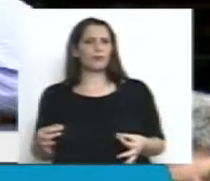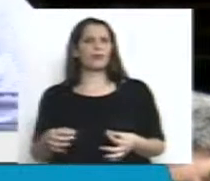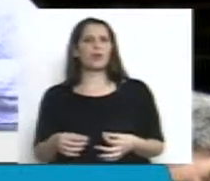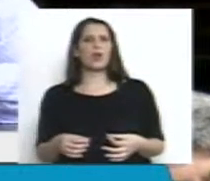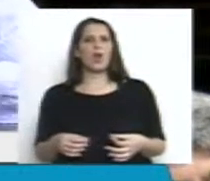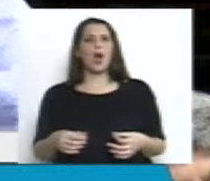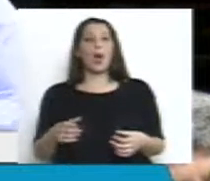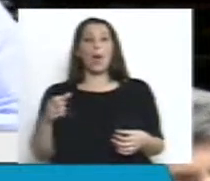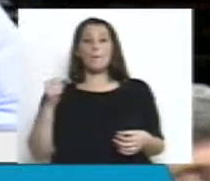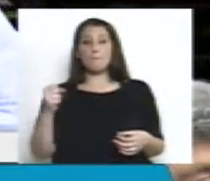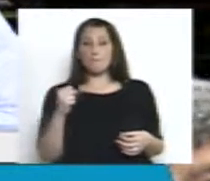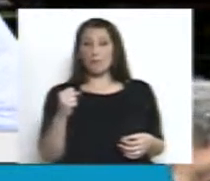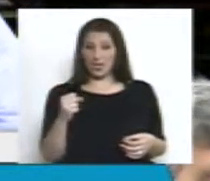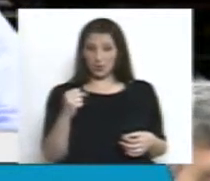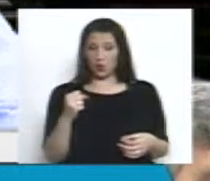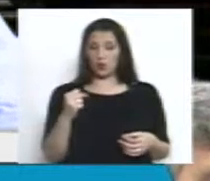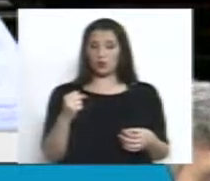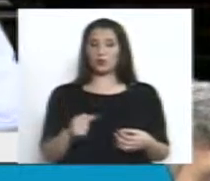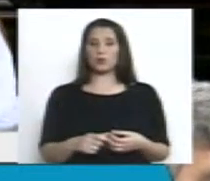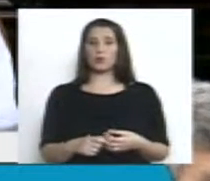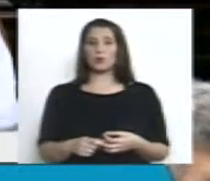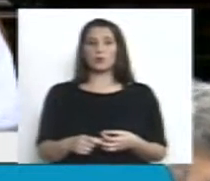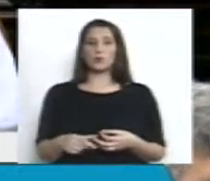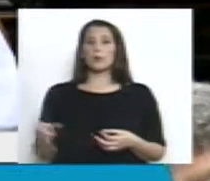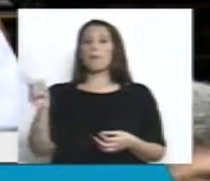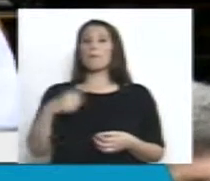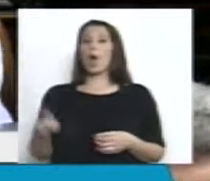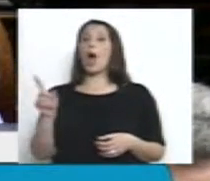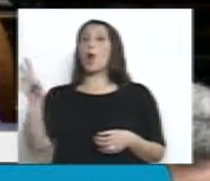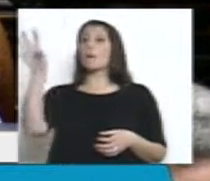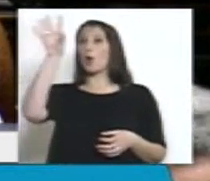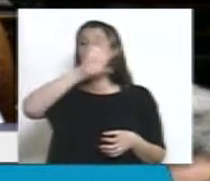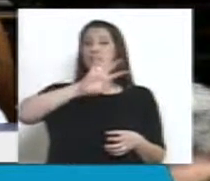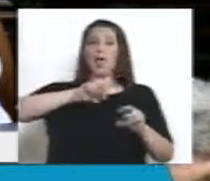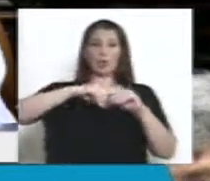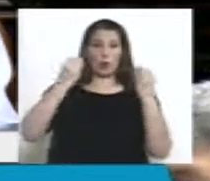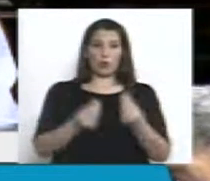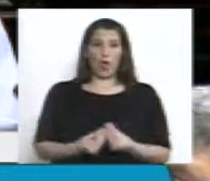que en pesos nominales para el conjunto de provincias